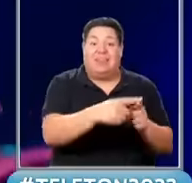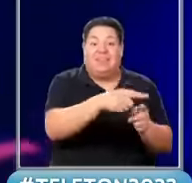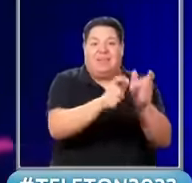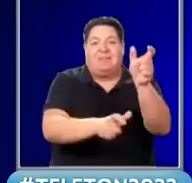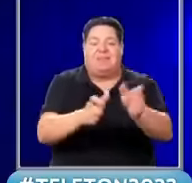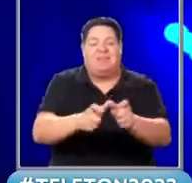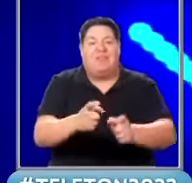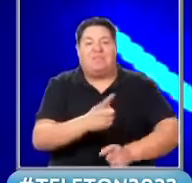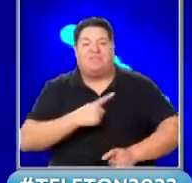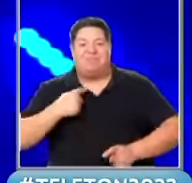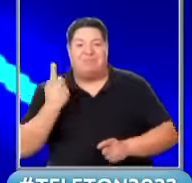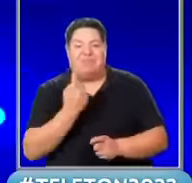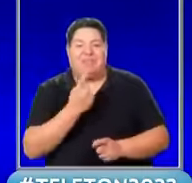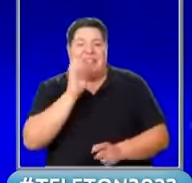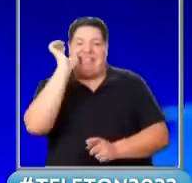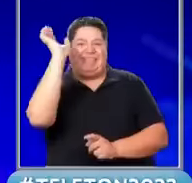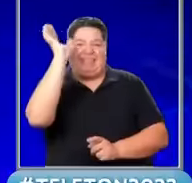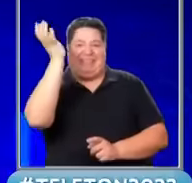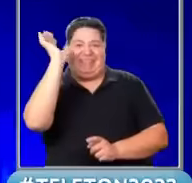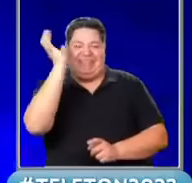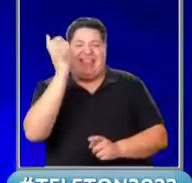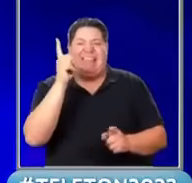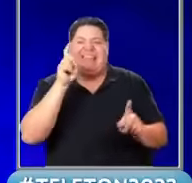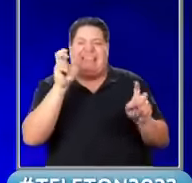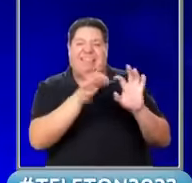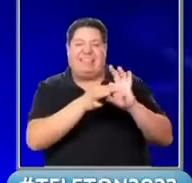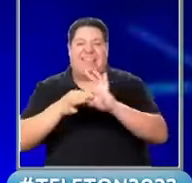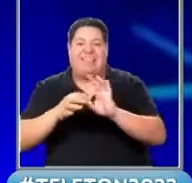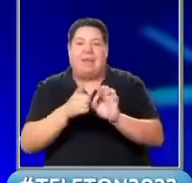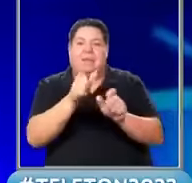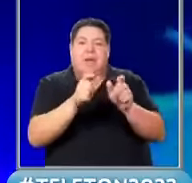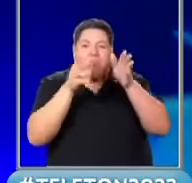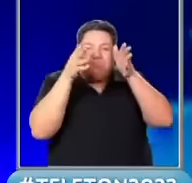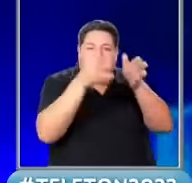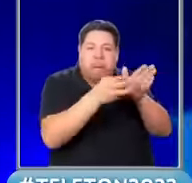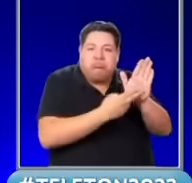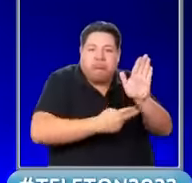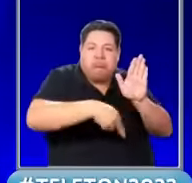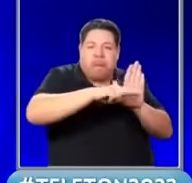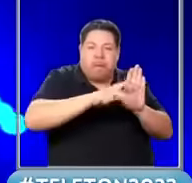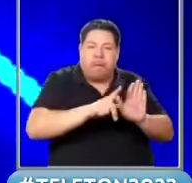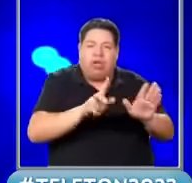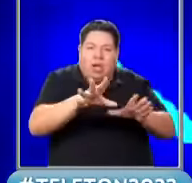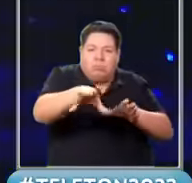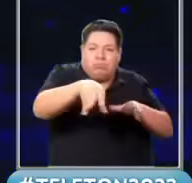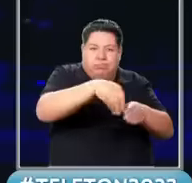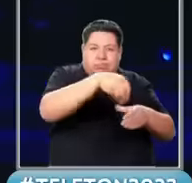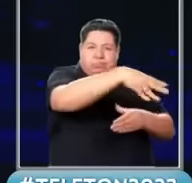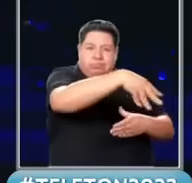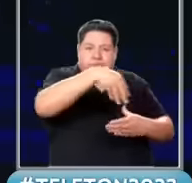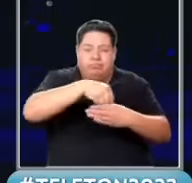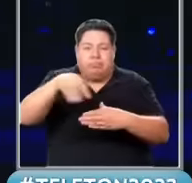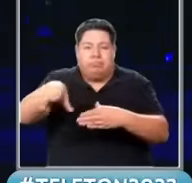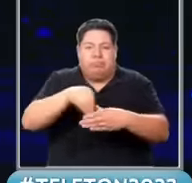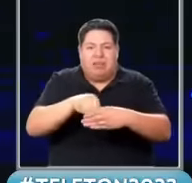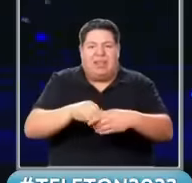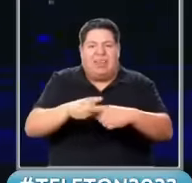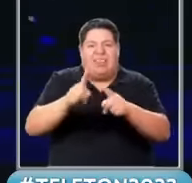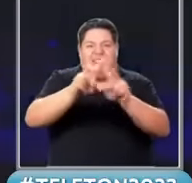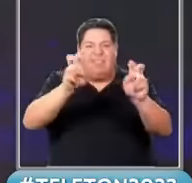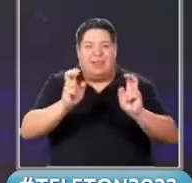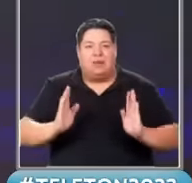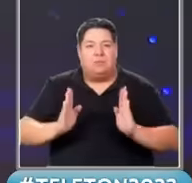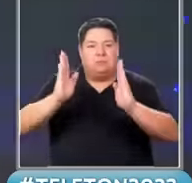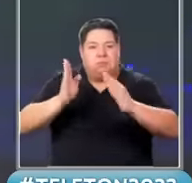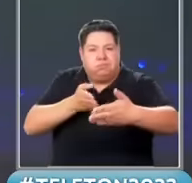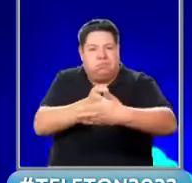nosotros no sabíamos nada lo que era la rehabilitación, lo que era la inserción, lo que eran las barreras